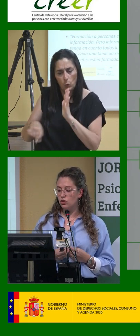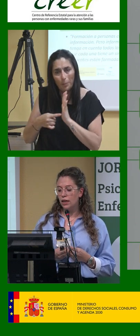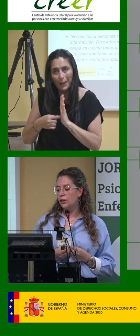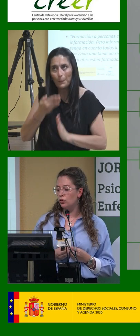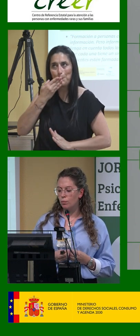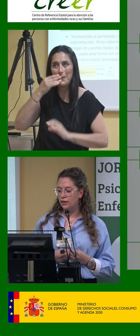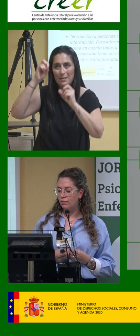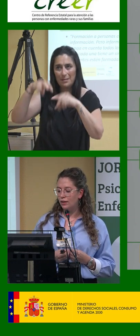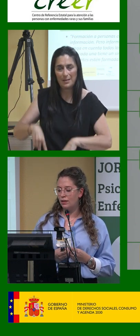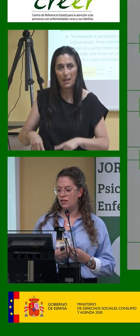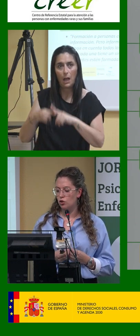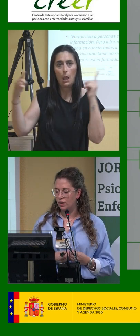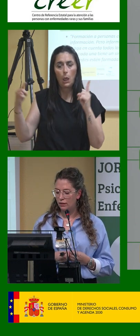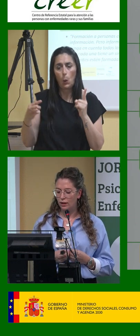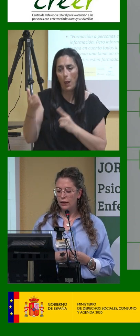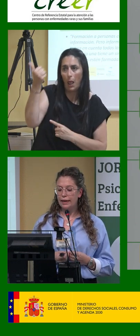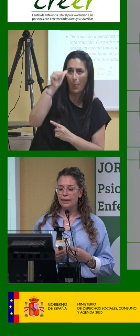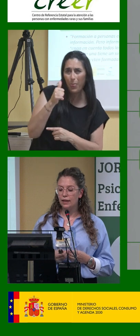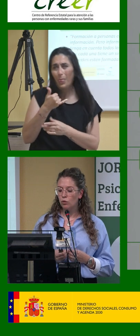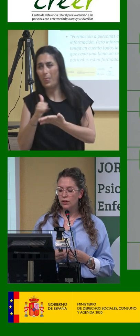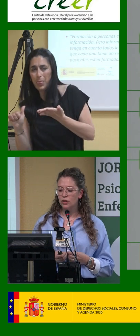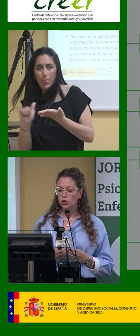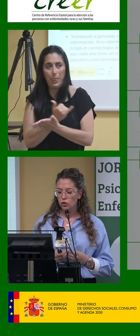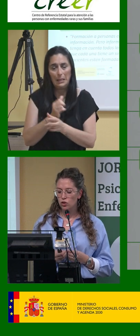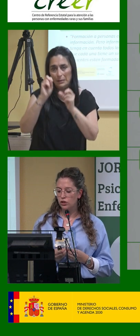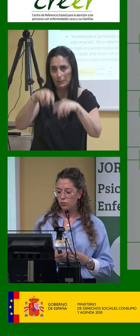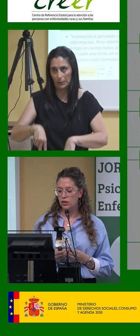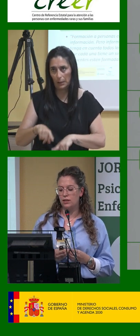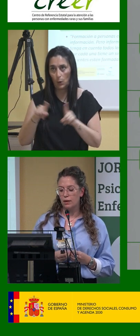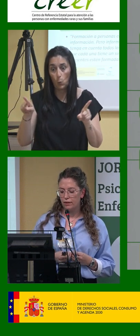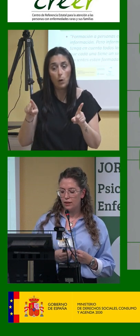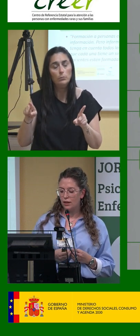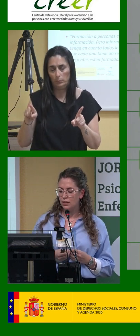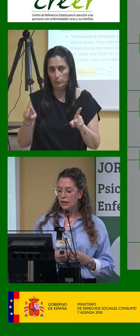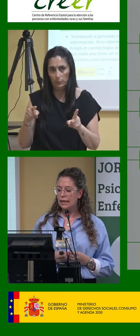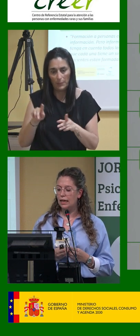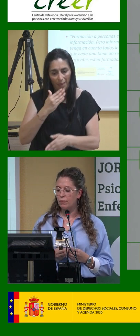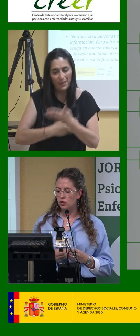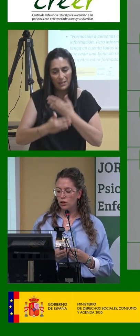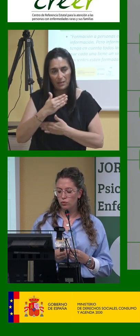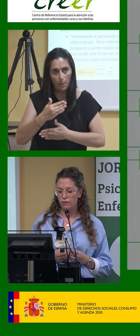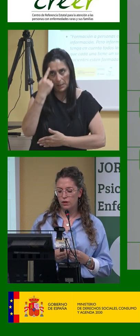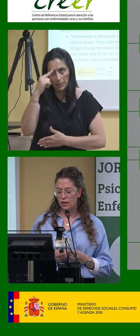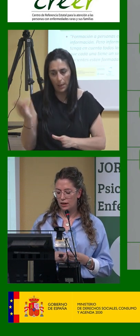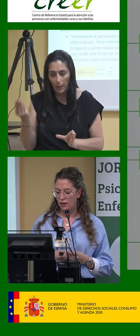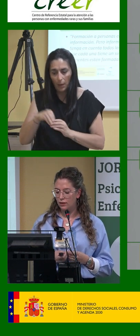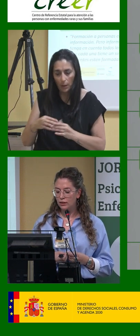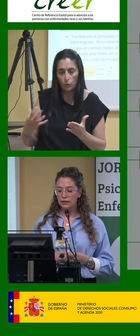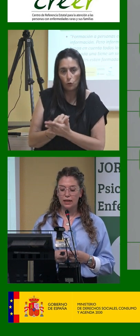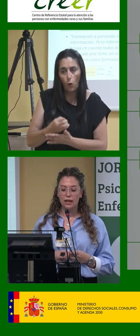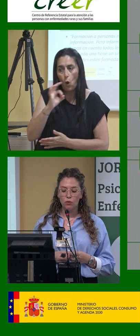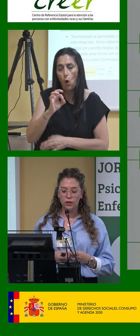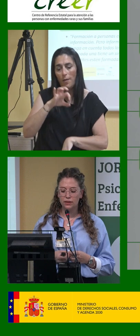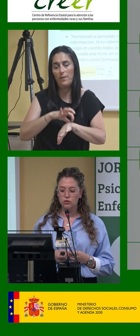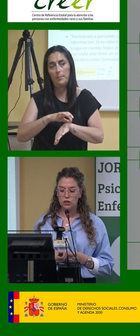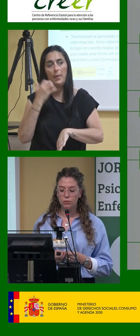tabús, que no sea heteronormativa ni cisnormativa y que tenga en cuenta todos los tipos de discapacidades y cada persona con una enfermedad rara,